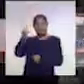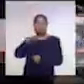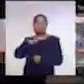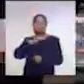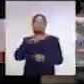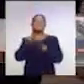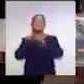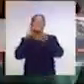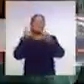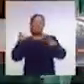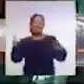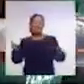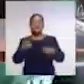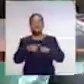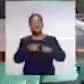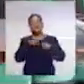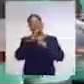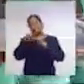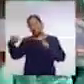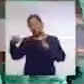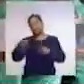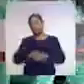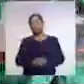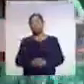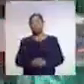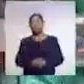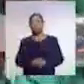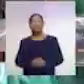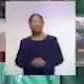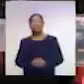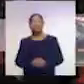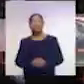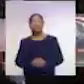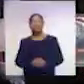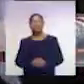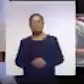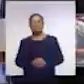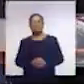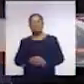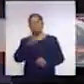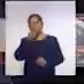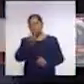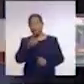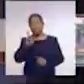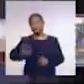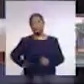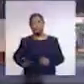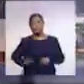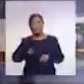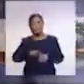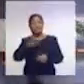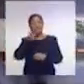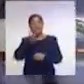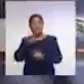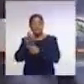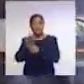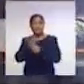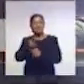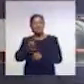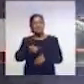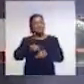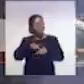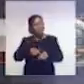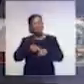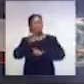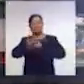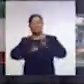sus diferentes disciplinas. También comentarles que el gobernador Mena deseó que continúen con sus éxitos deportivos